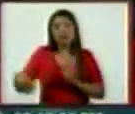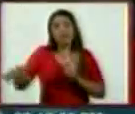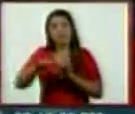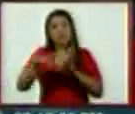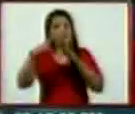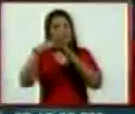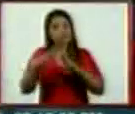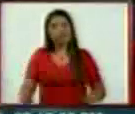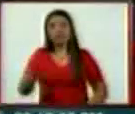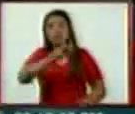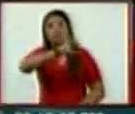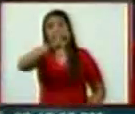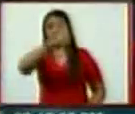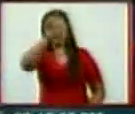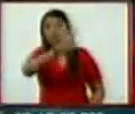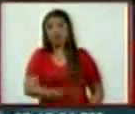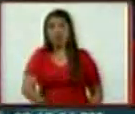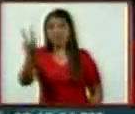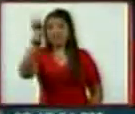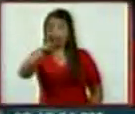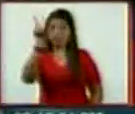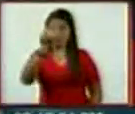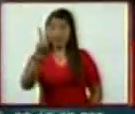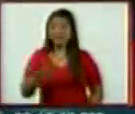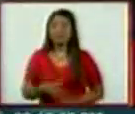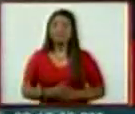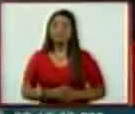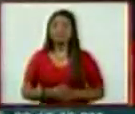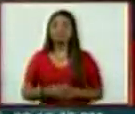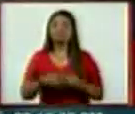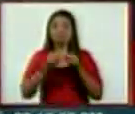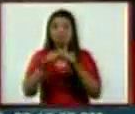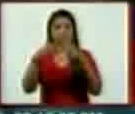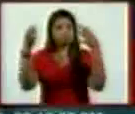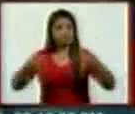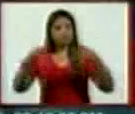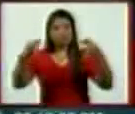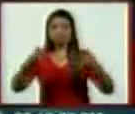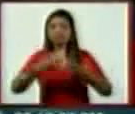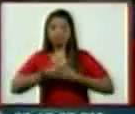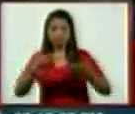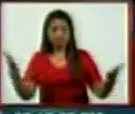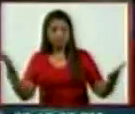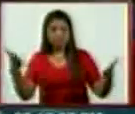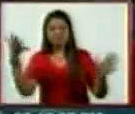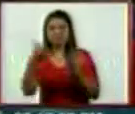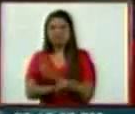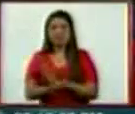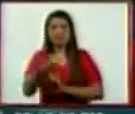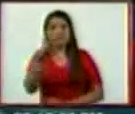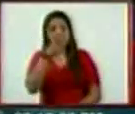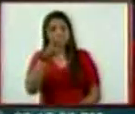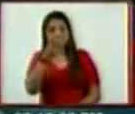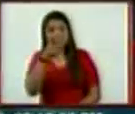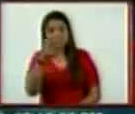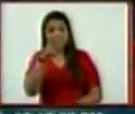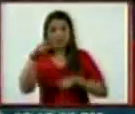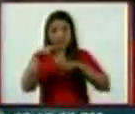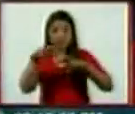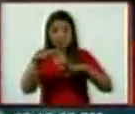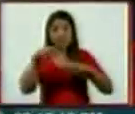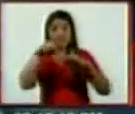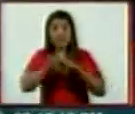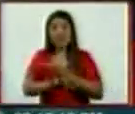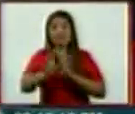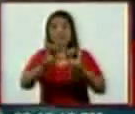rectores de todo el país, no solamente los del Táchira, seguimos siempre a su disposición para que el patrullaje inteligente vaya a la parte interna de